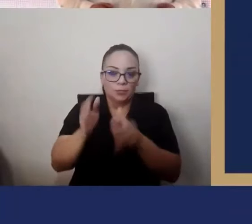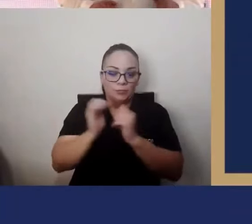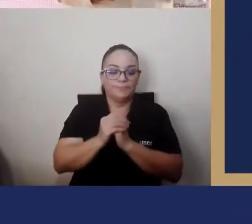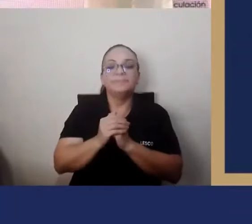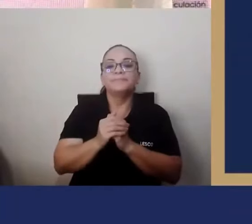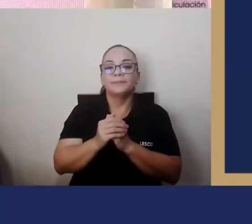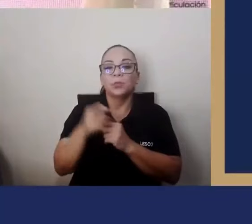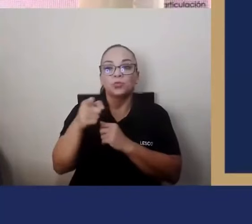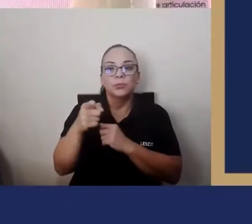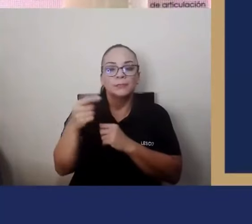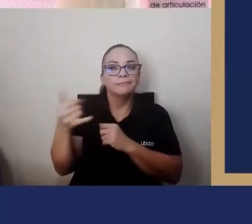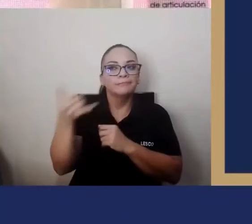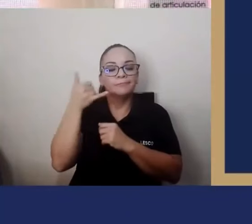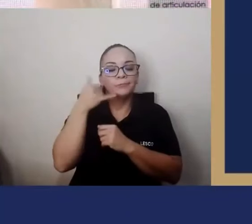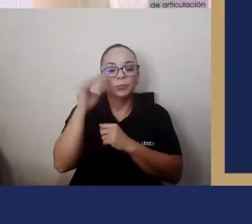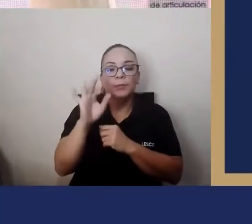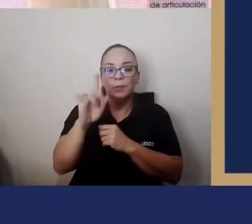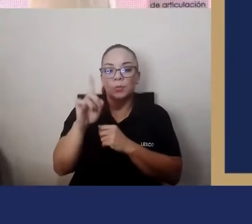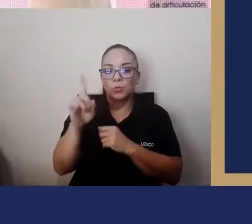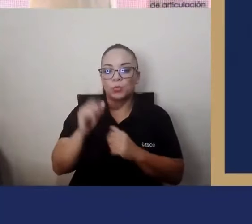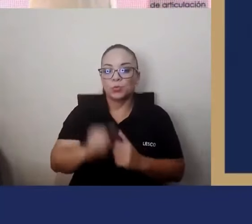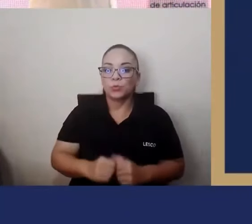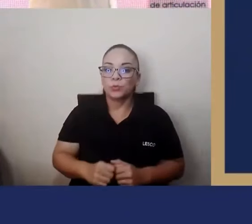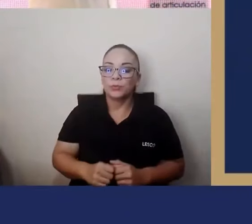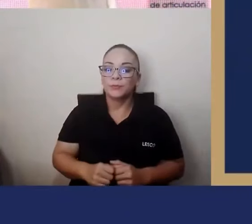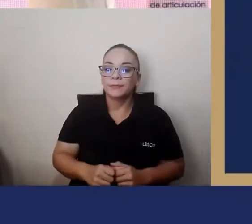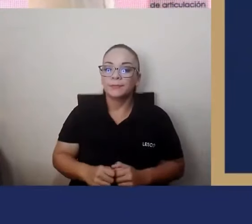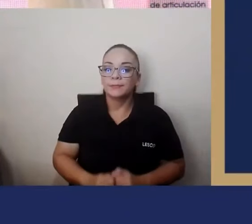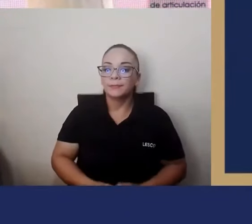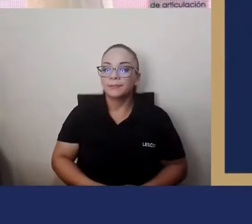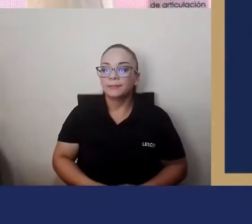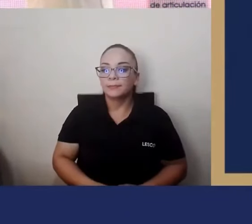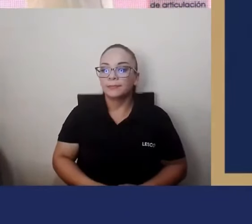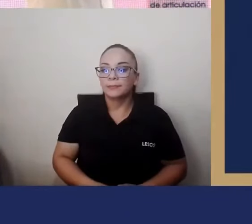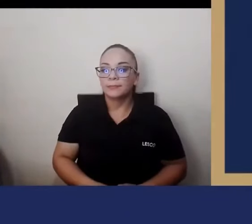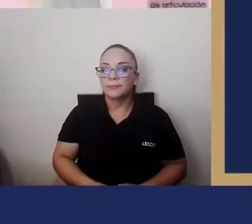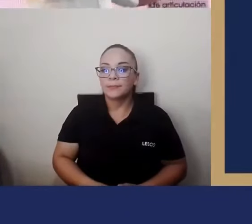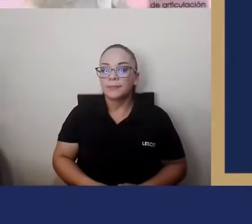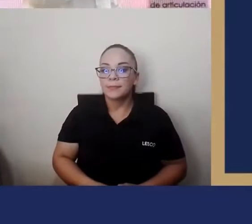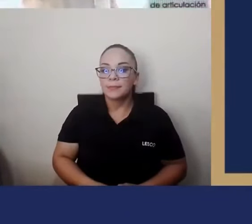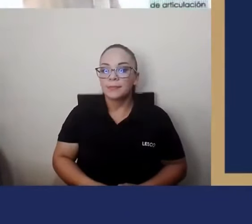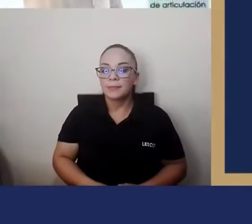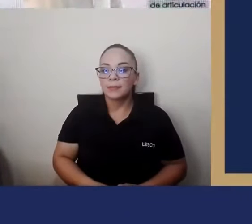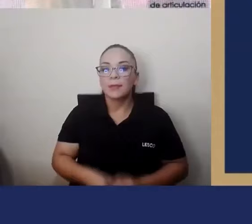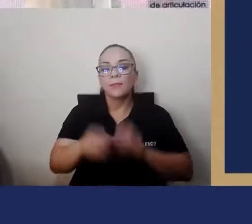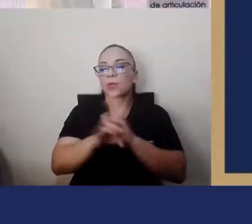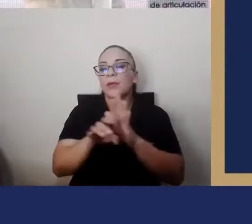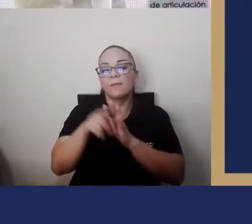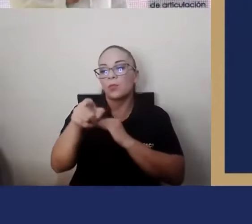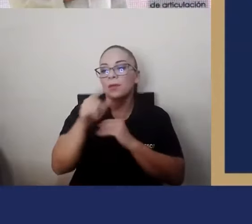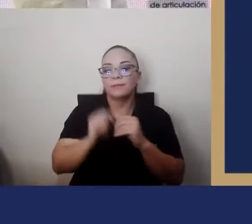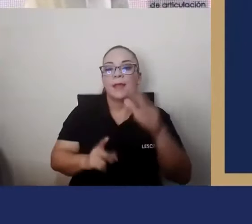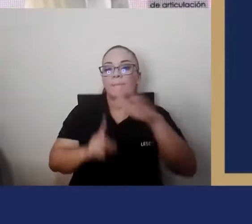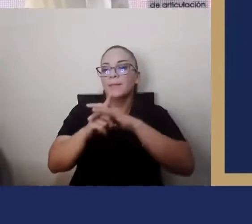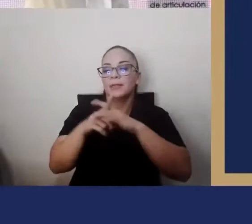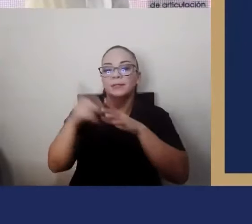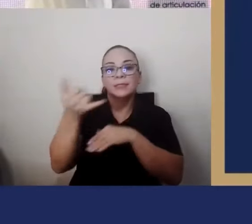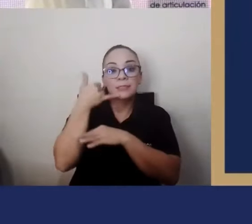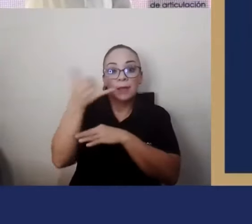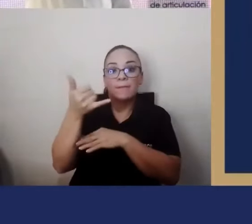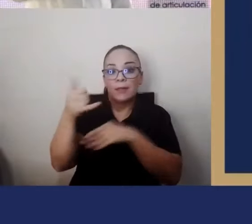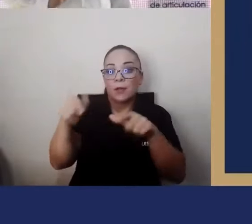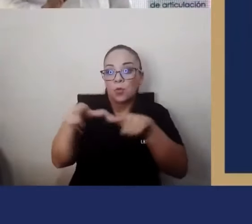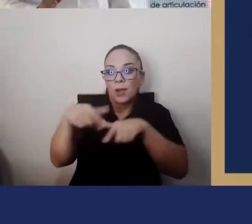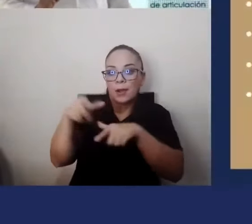911, cuando en ese mapa aparezca una llamada de un punto de emergencia en